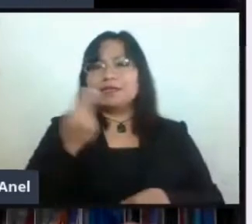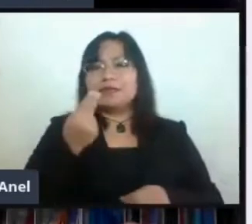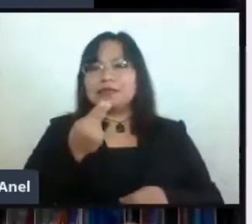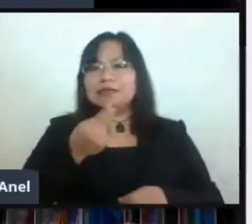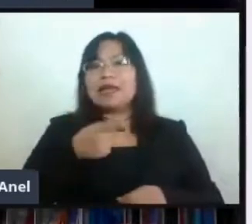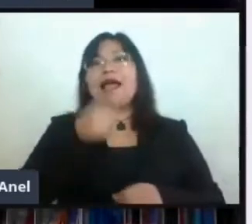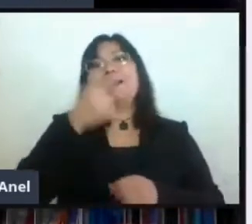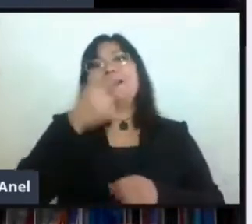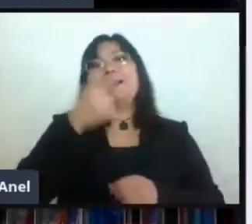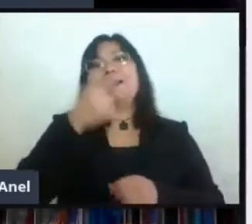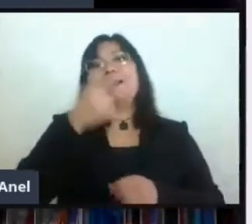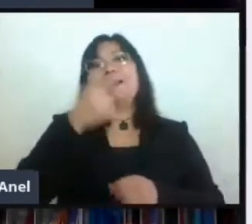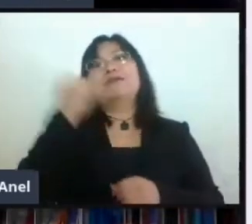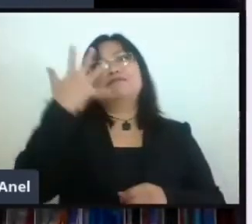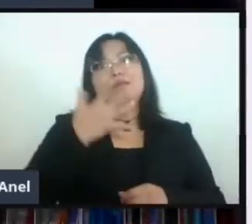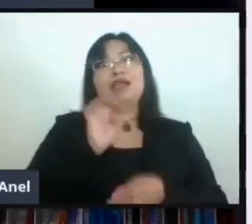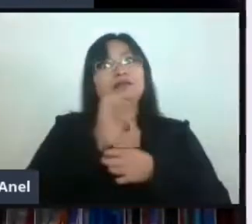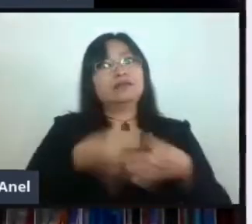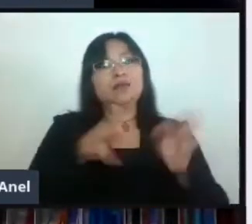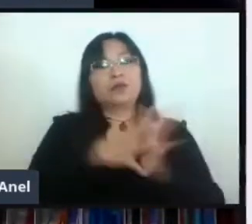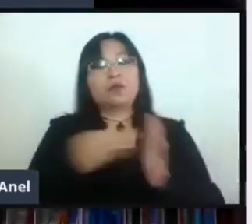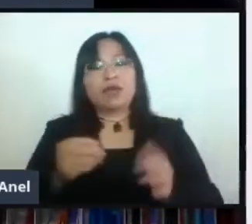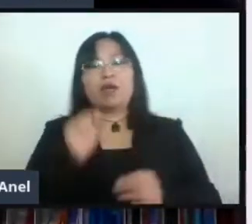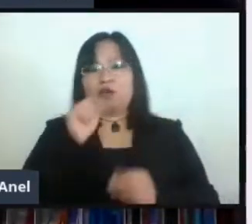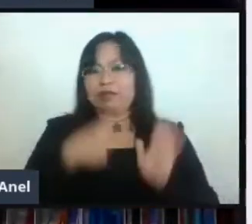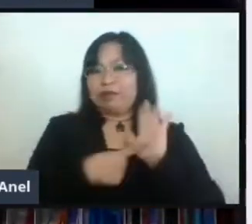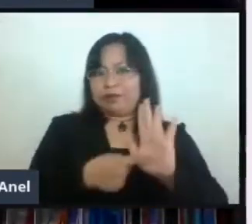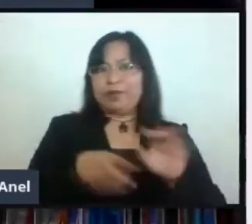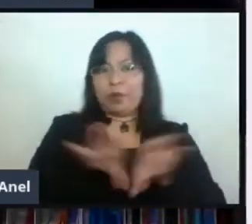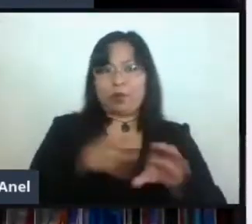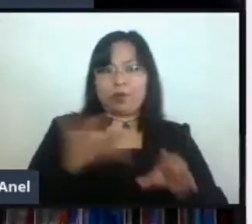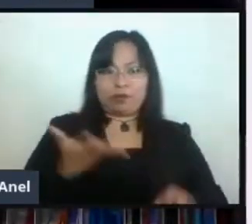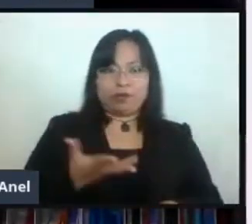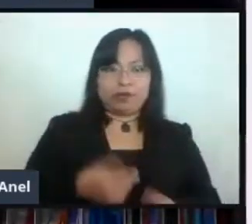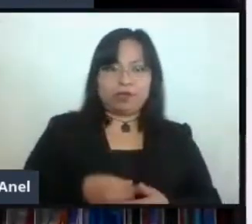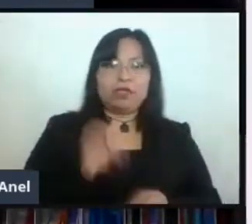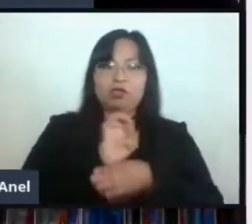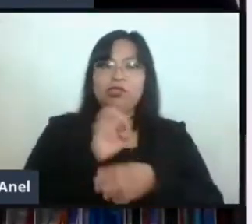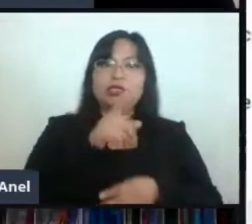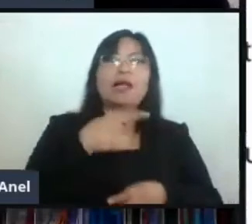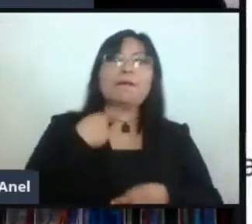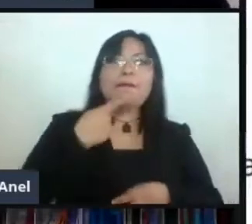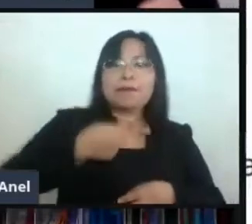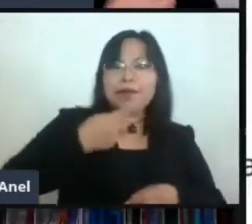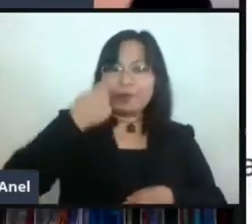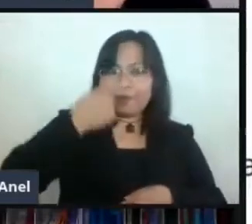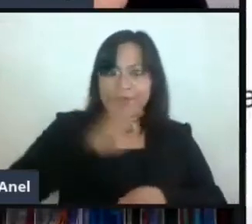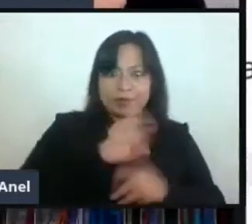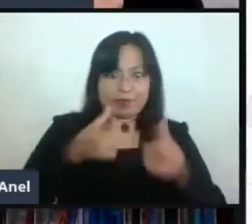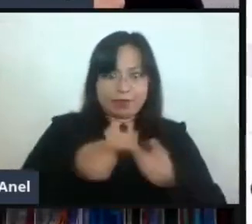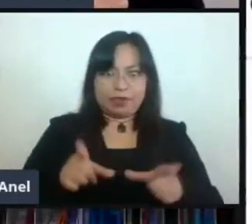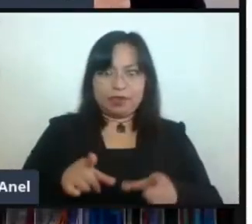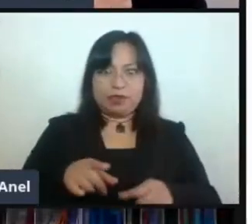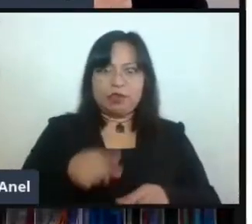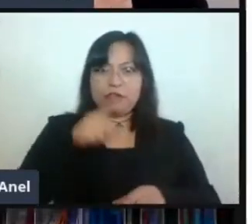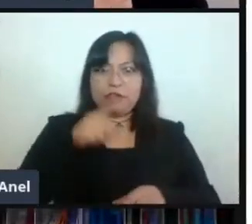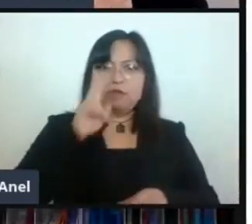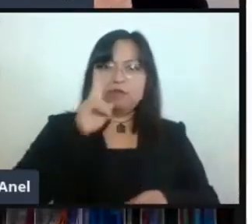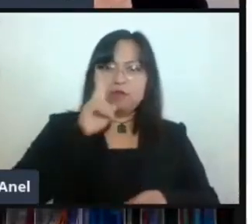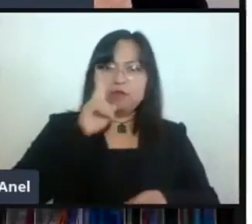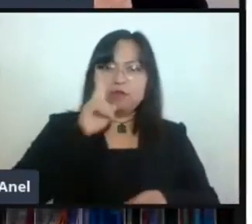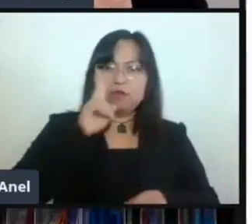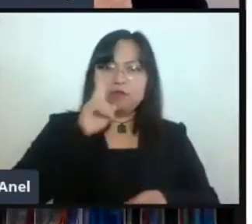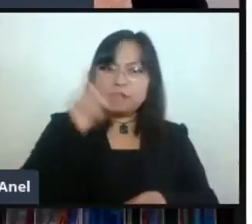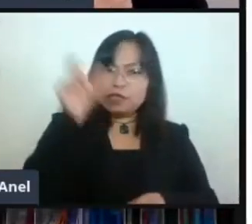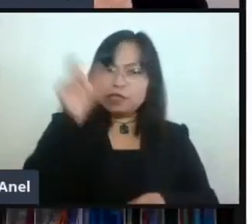pego mi pregunta y aquí pasan dos cosas. Yo puedo ir del lado derecho y aquí